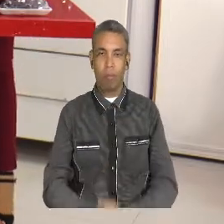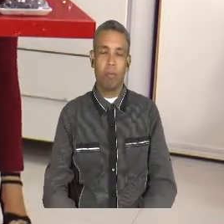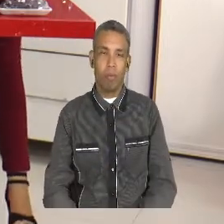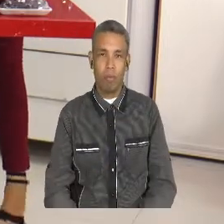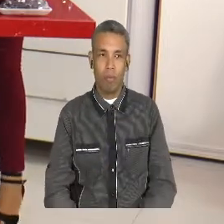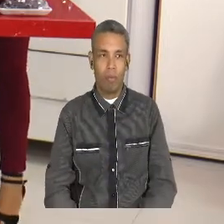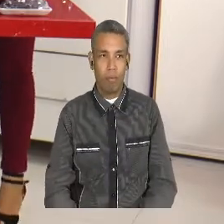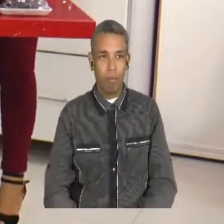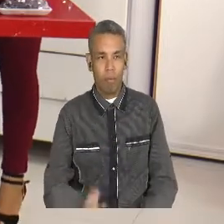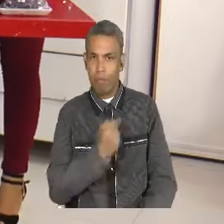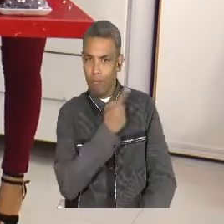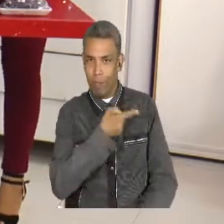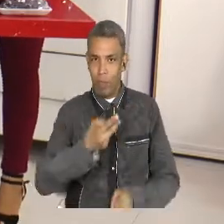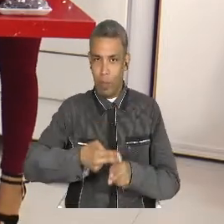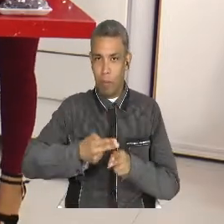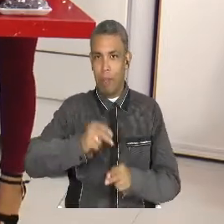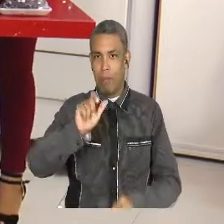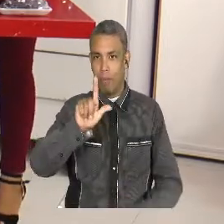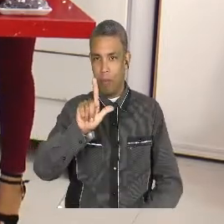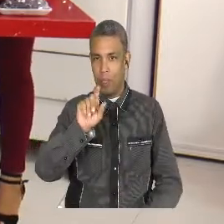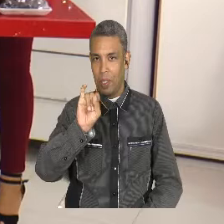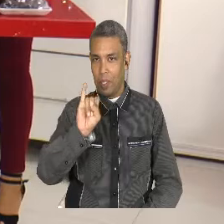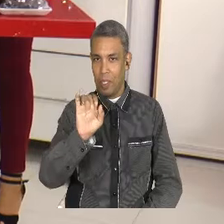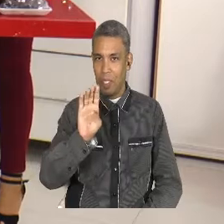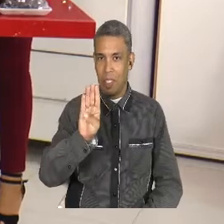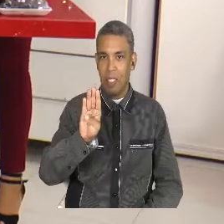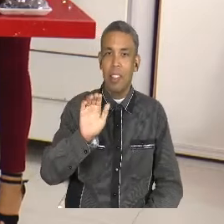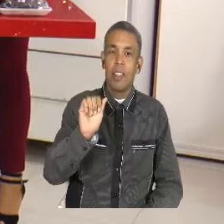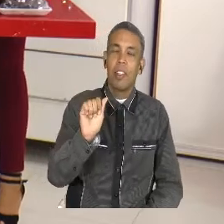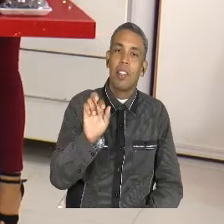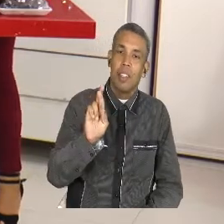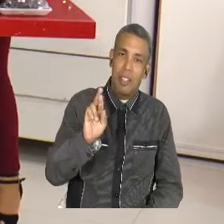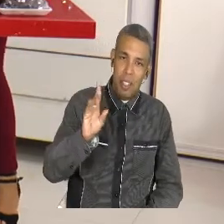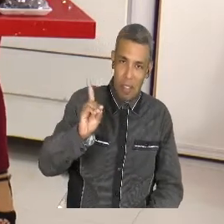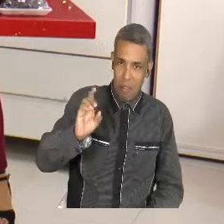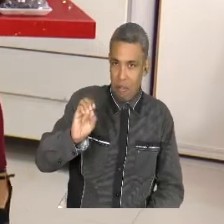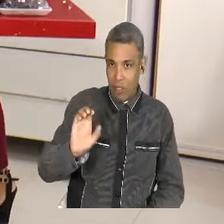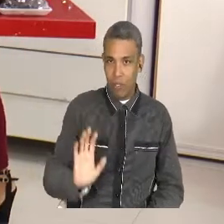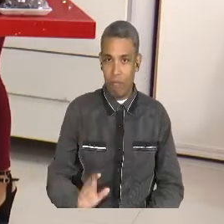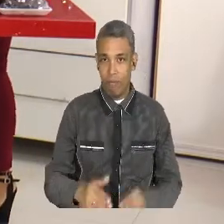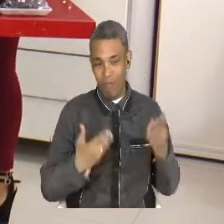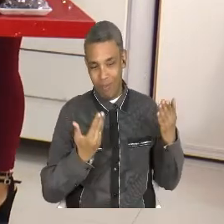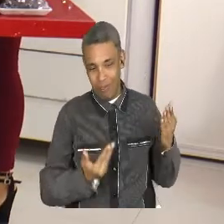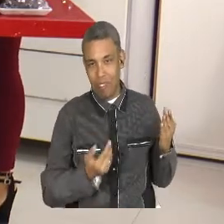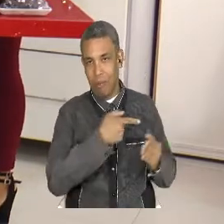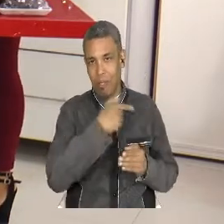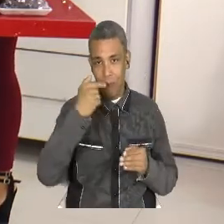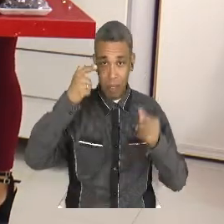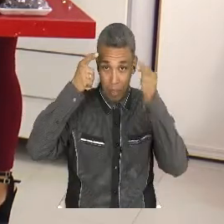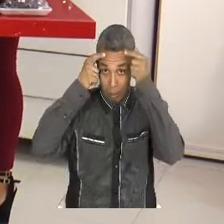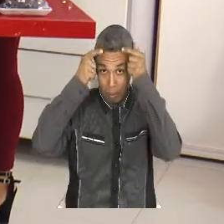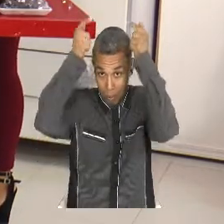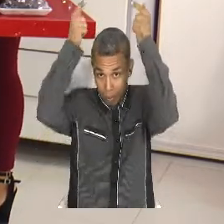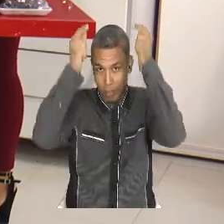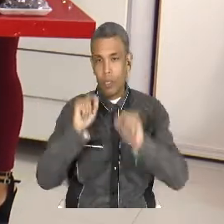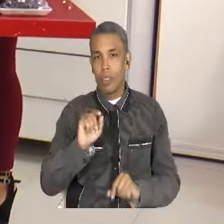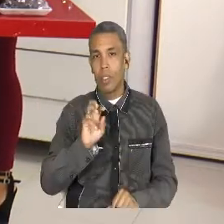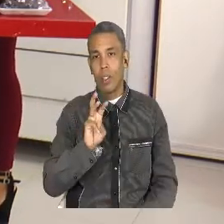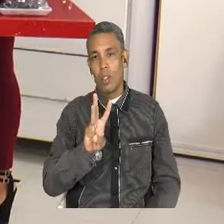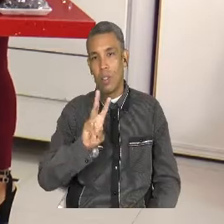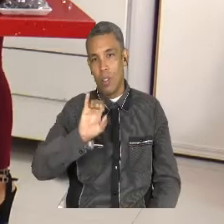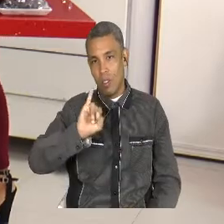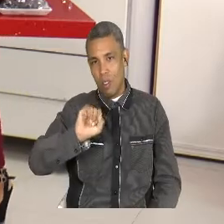Don Libardo, y bueno, también saludar de antemano a mi querido compañero Wilson Prada, que ya llegó aquí, se vino muy juicioso con Don Libardo y dijo, no, vámonos para allá para pedir de Boca.